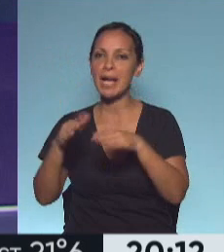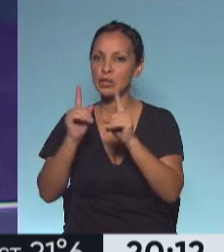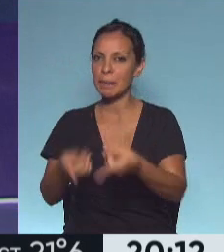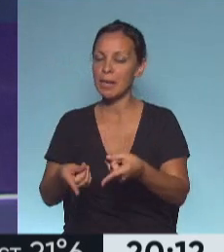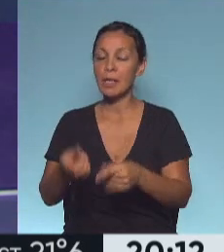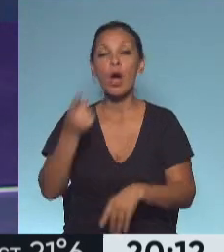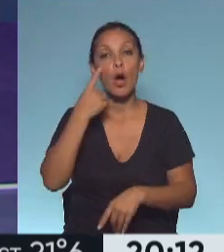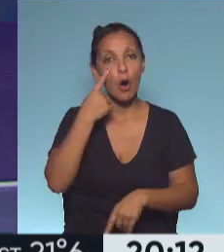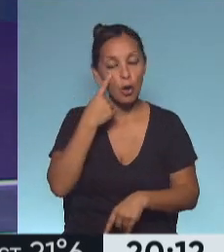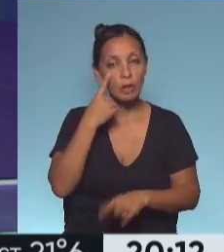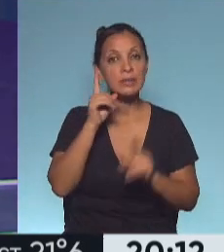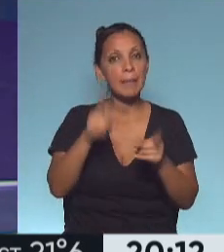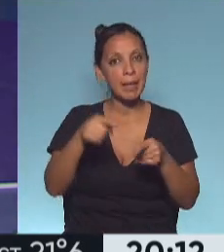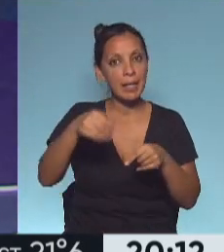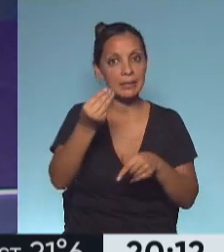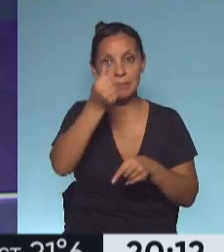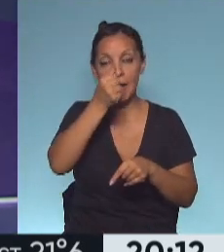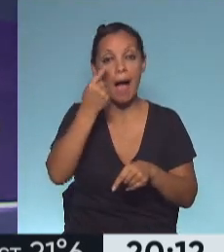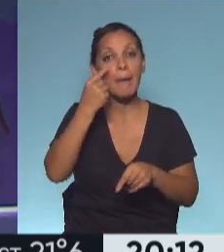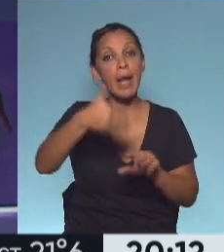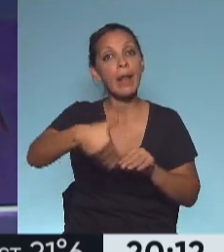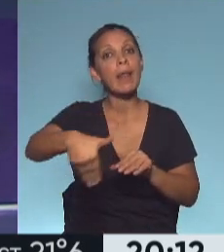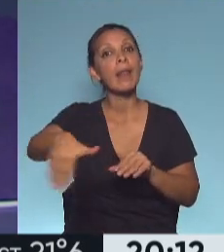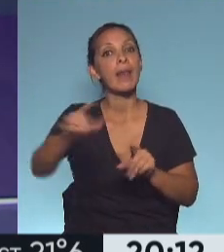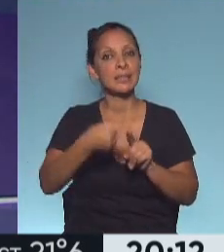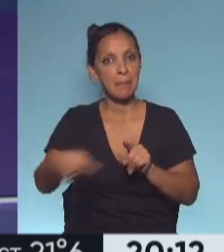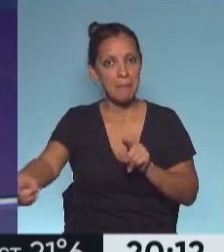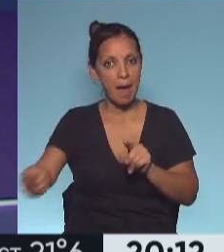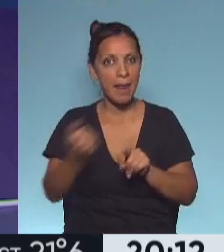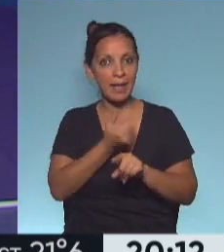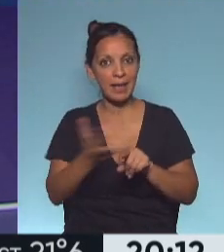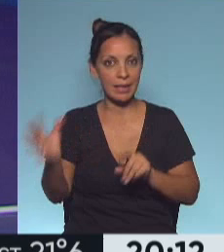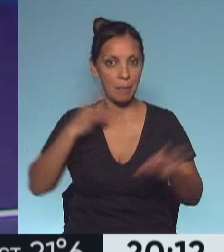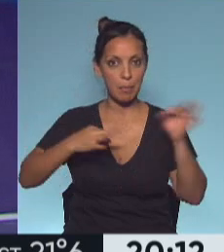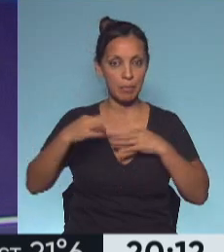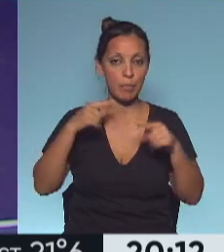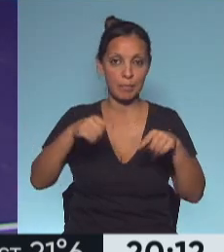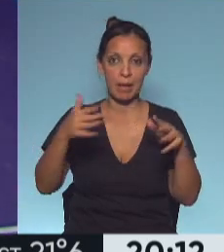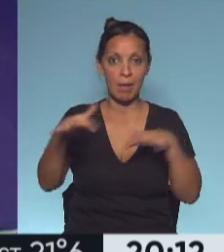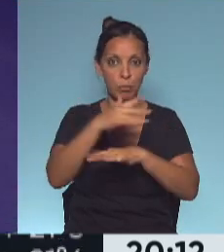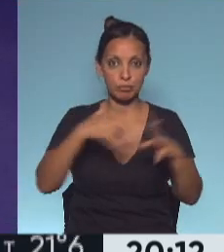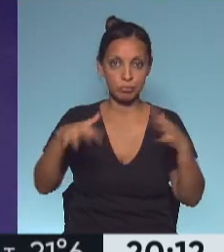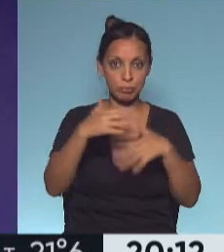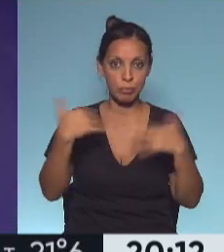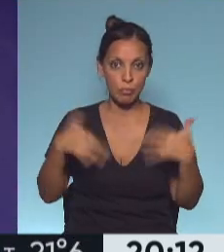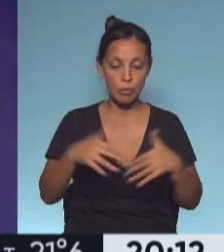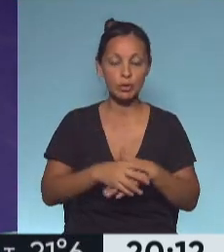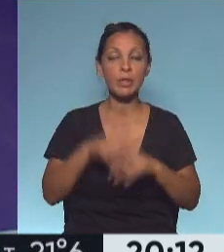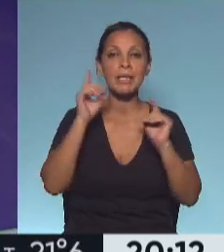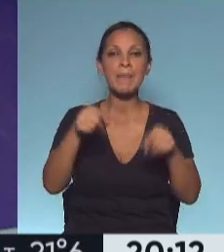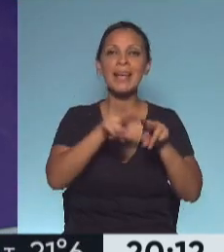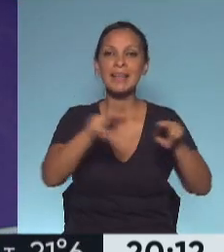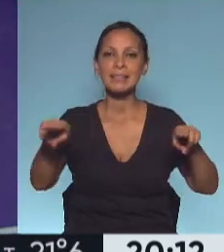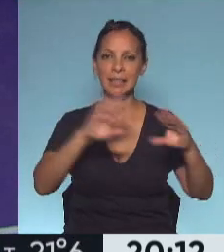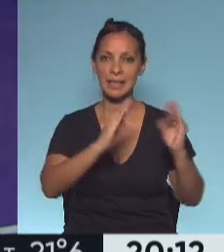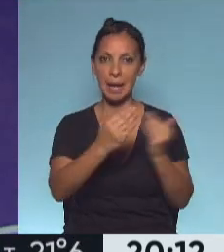de gente también que hubo en la calle este fin de semana. Veremos en la semana cómo se refleja. Pero este es el otro dato que importa y que importa mucho, que tiene que ver con la ocupación de camas